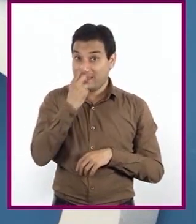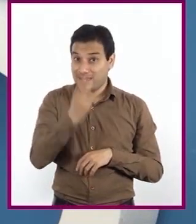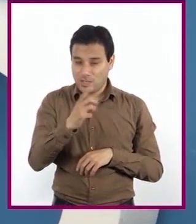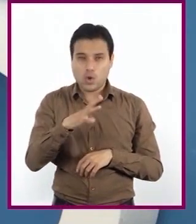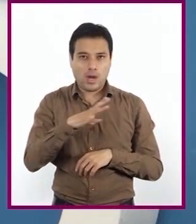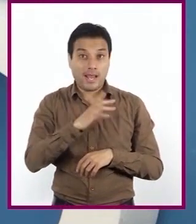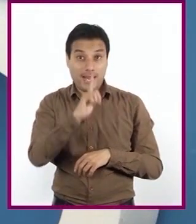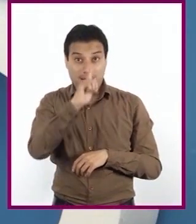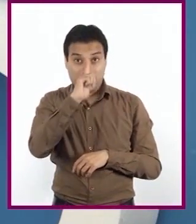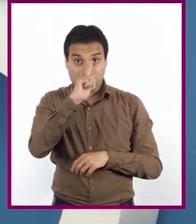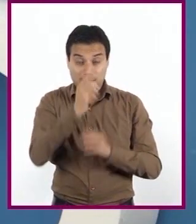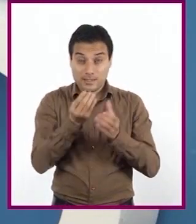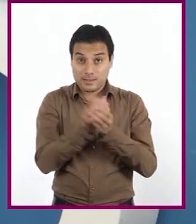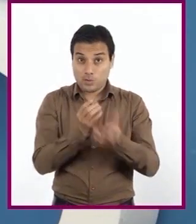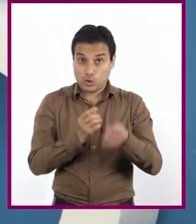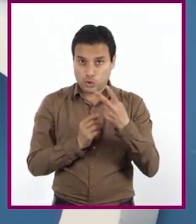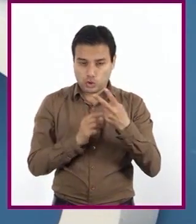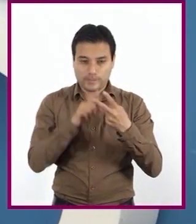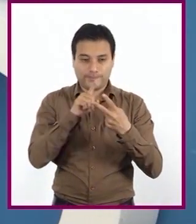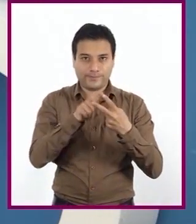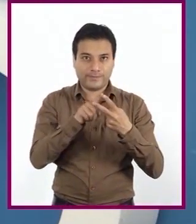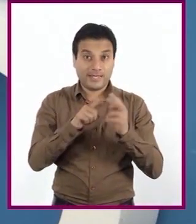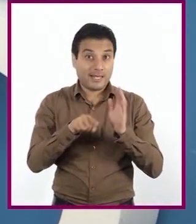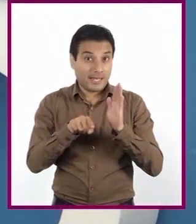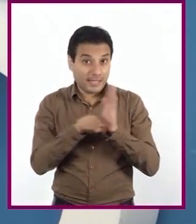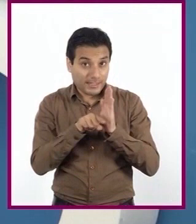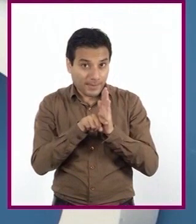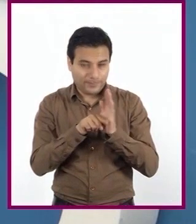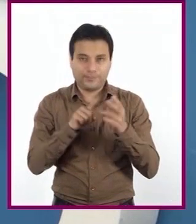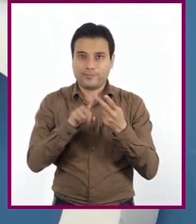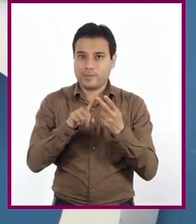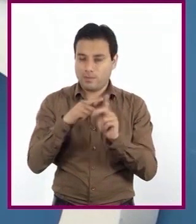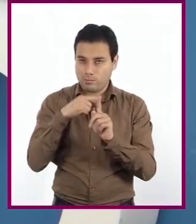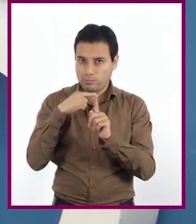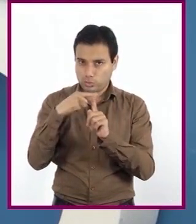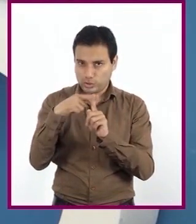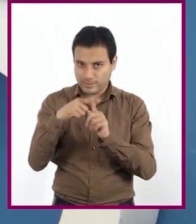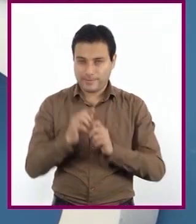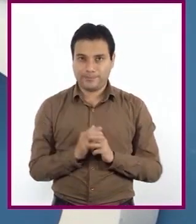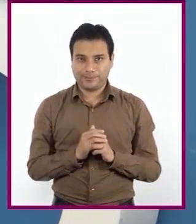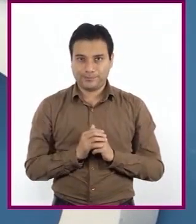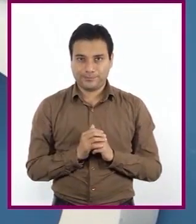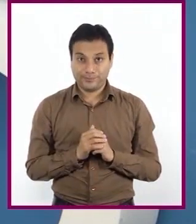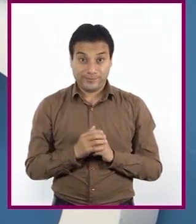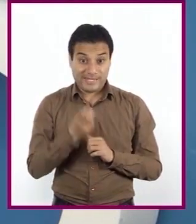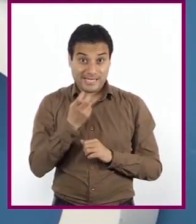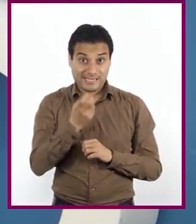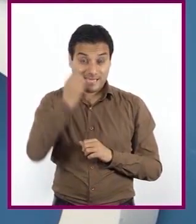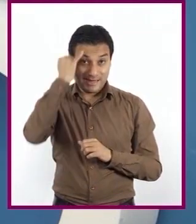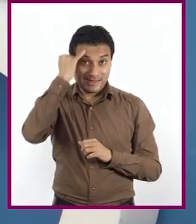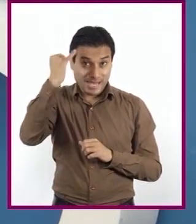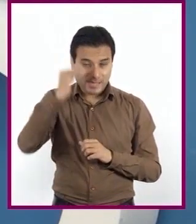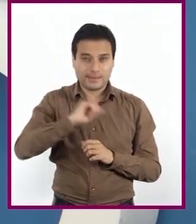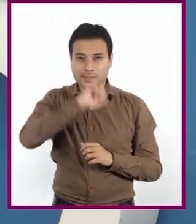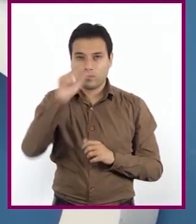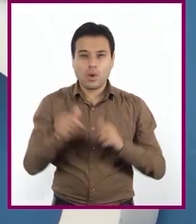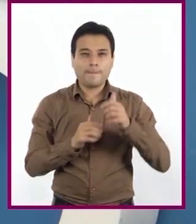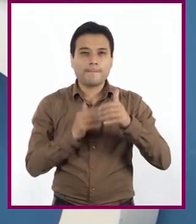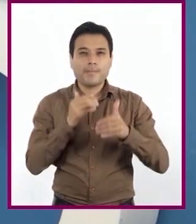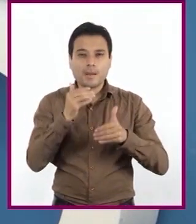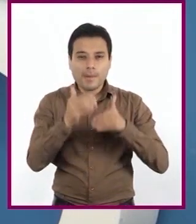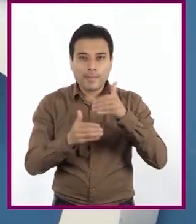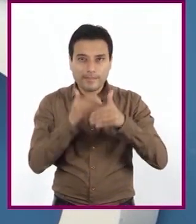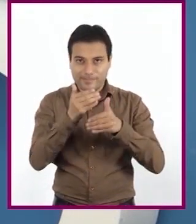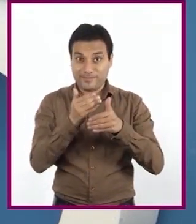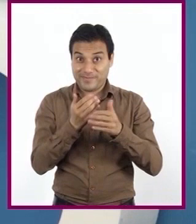de electricidad, la electricidad negativa y electricidad positiva. Estas ideas son el antecedente directo de los conceptos